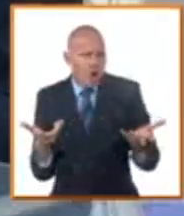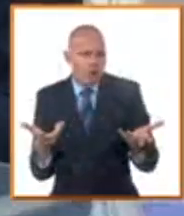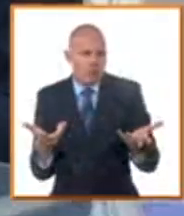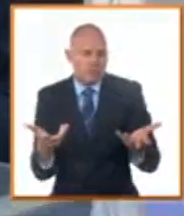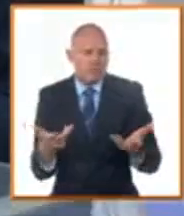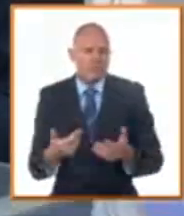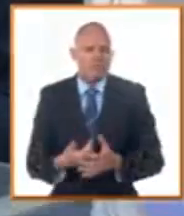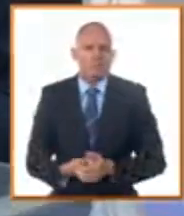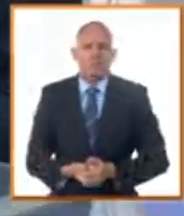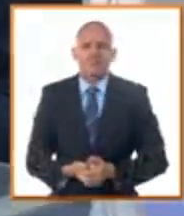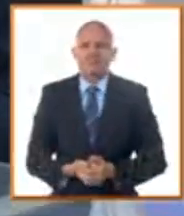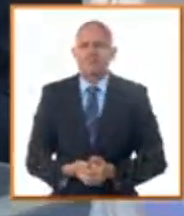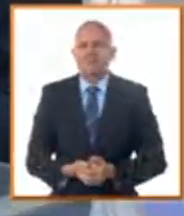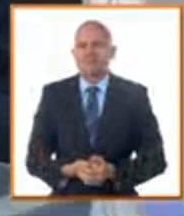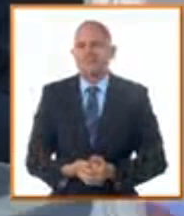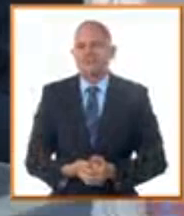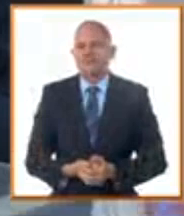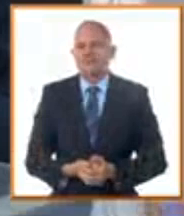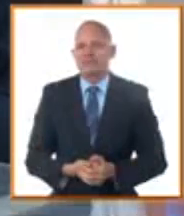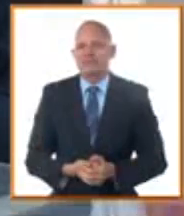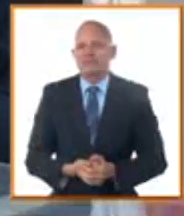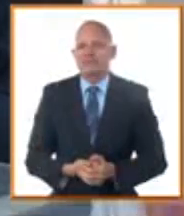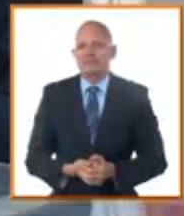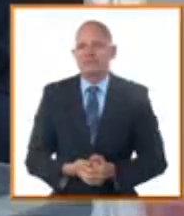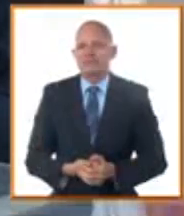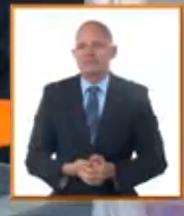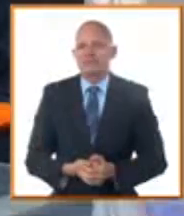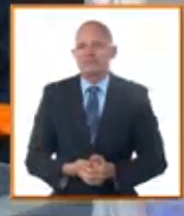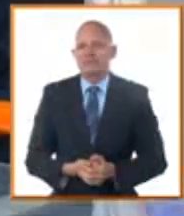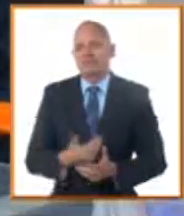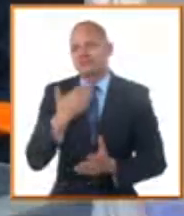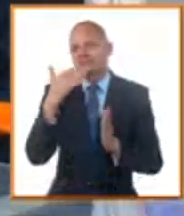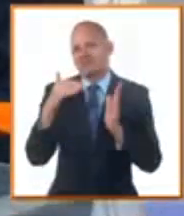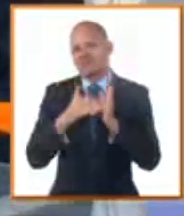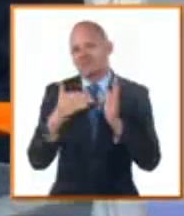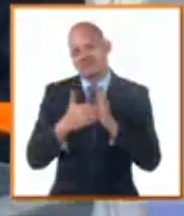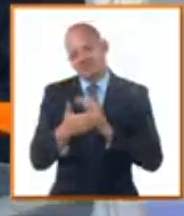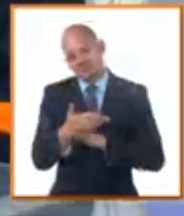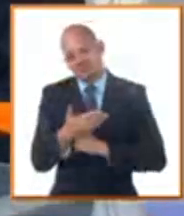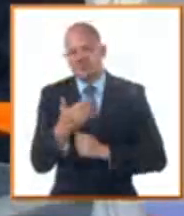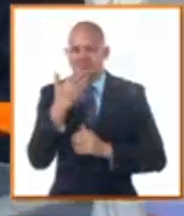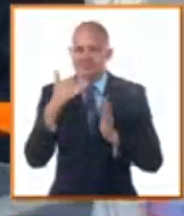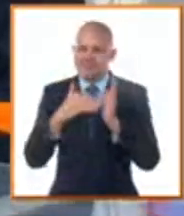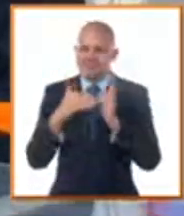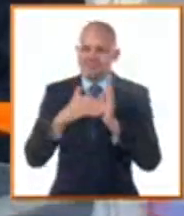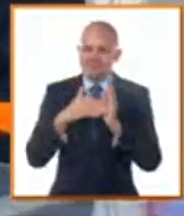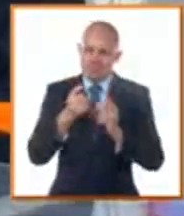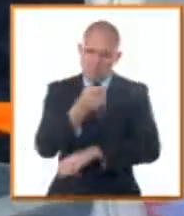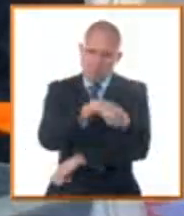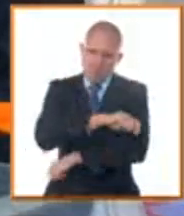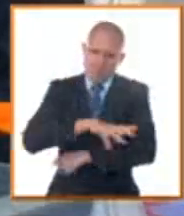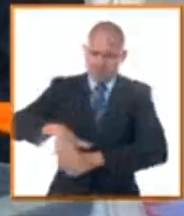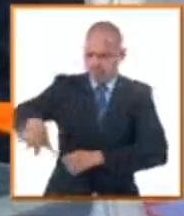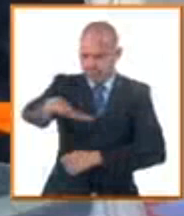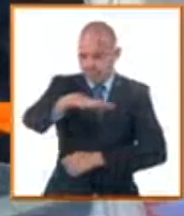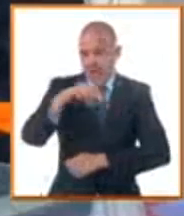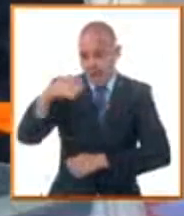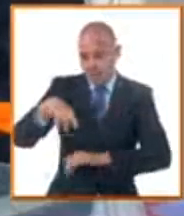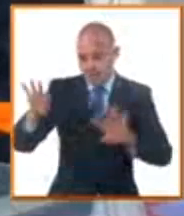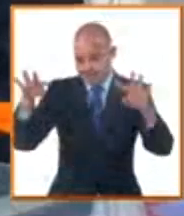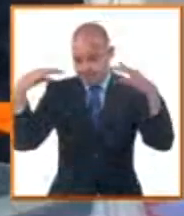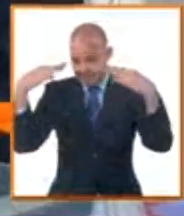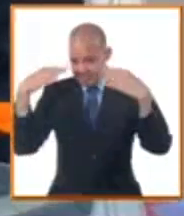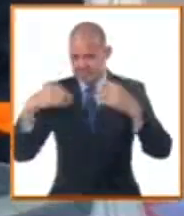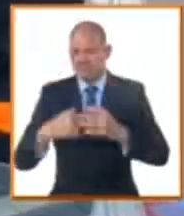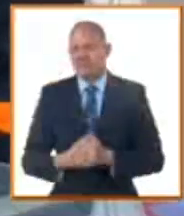que nos están viendo en el día de hoy. TransferMóvil es un proyecto que responde al proceso de informatización de la sociedad. Ya tiene una